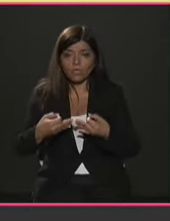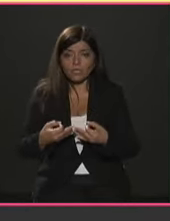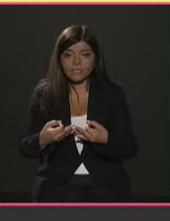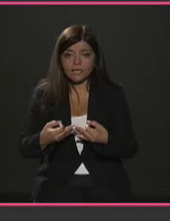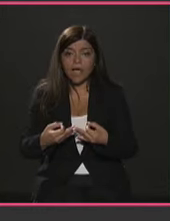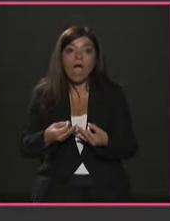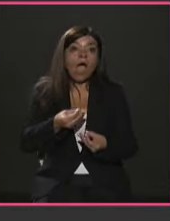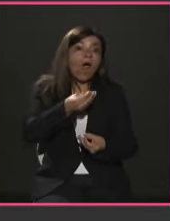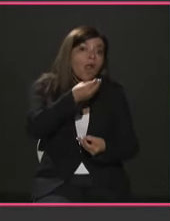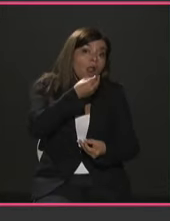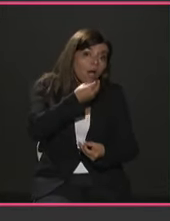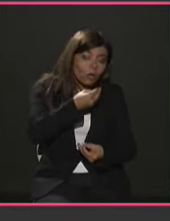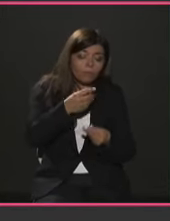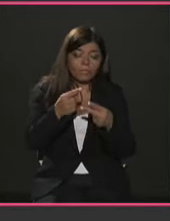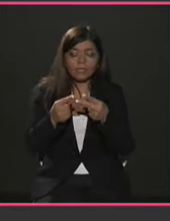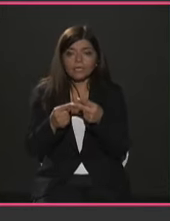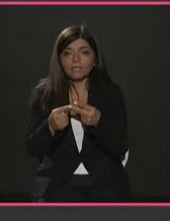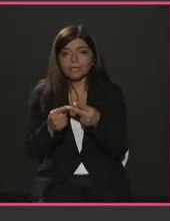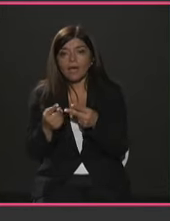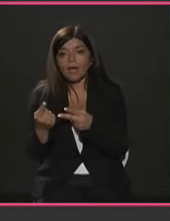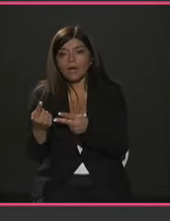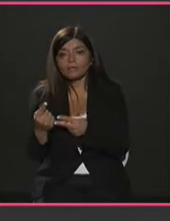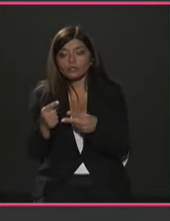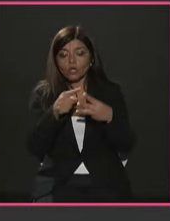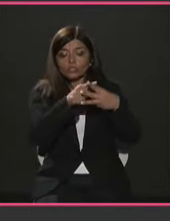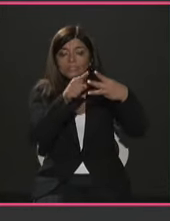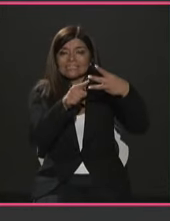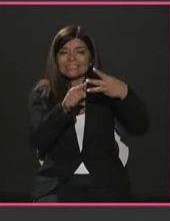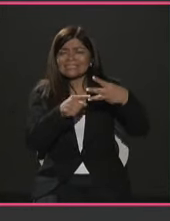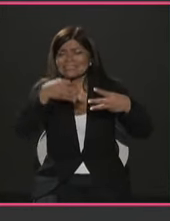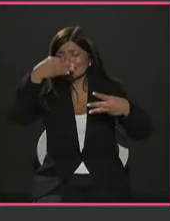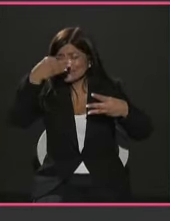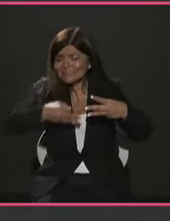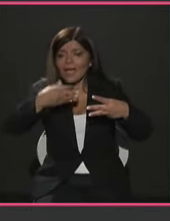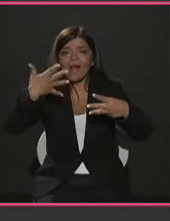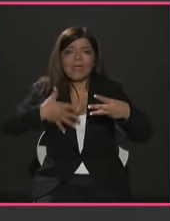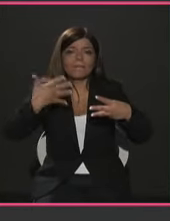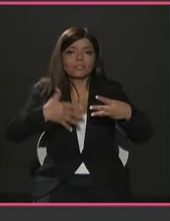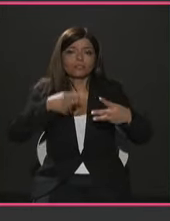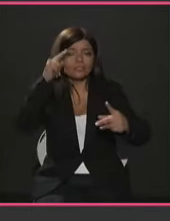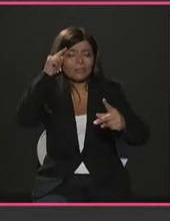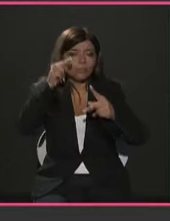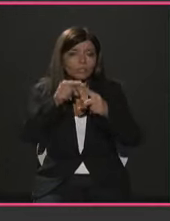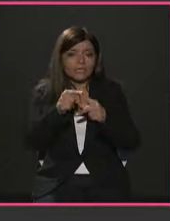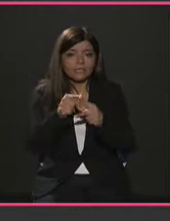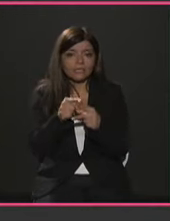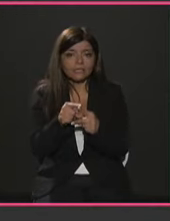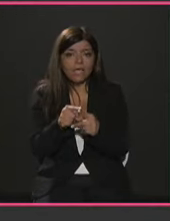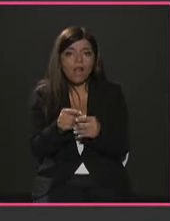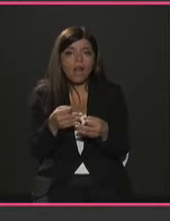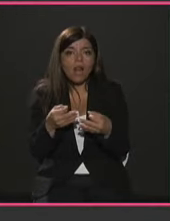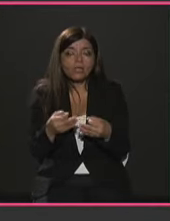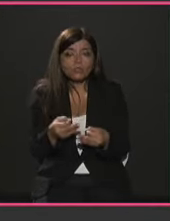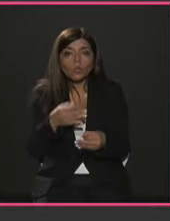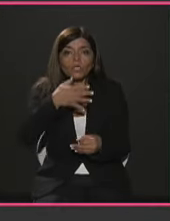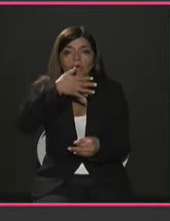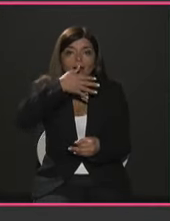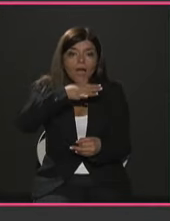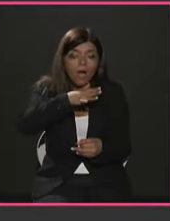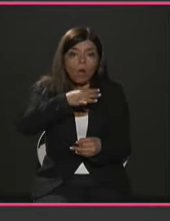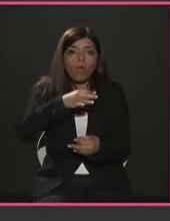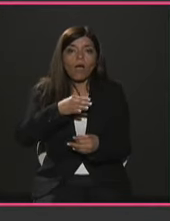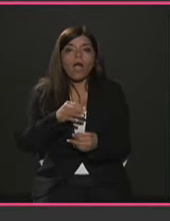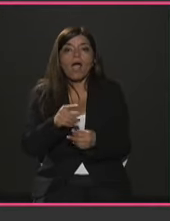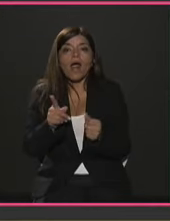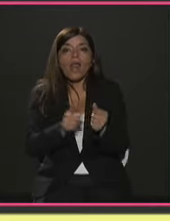la comida con tres elementos clave la seguridad de agua y la